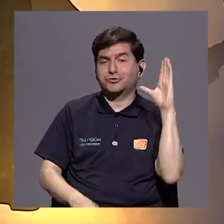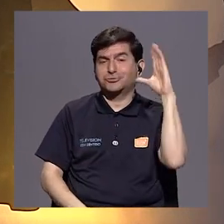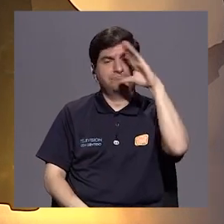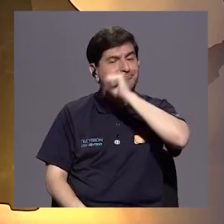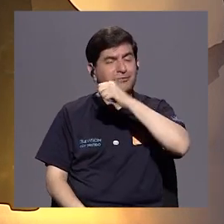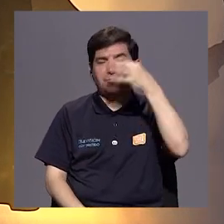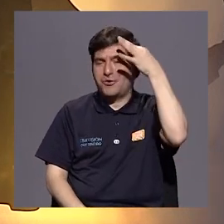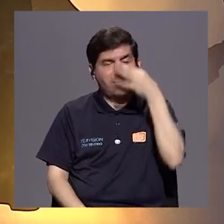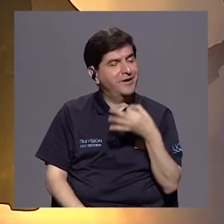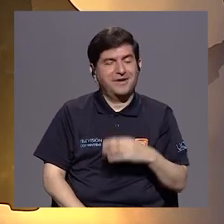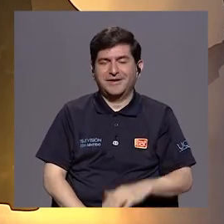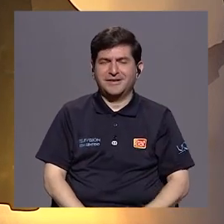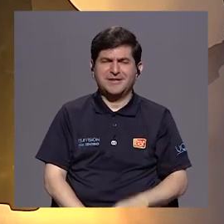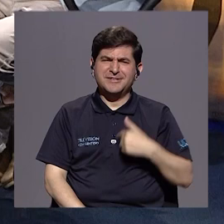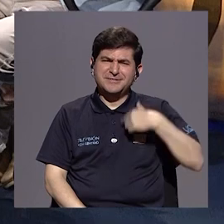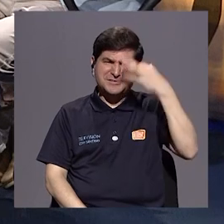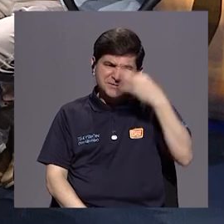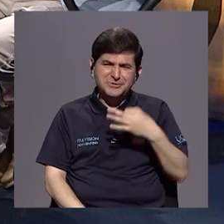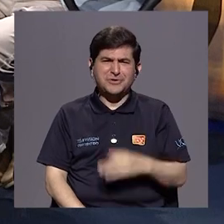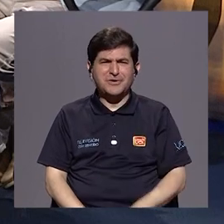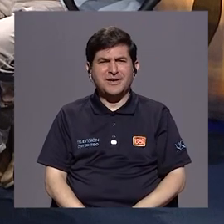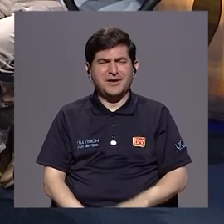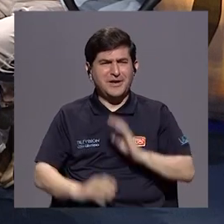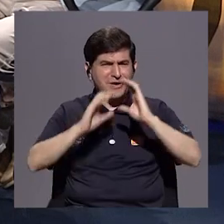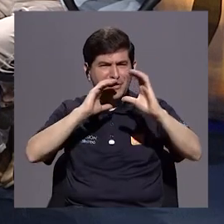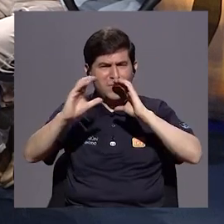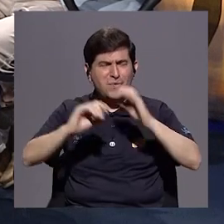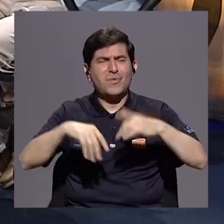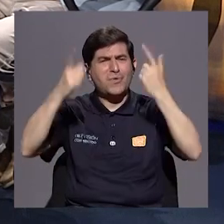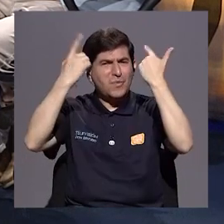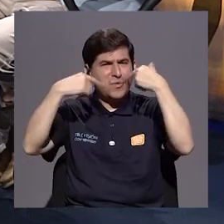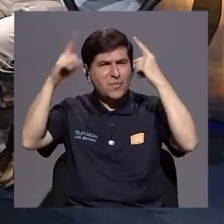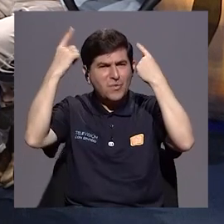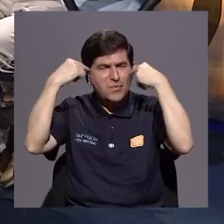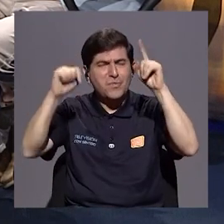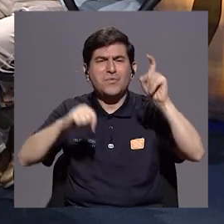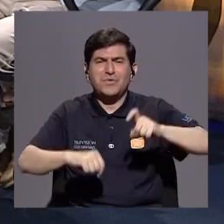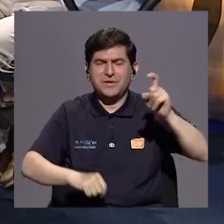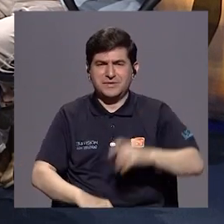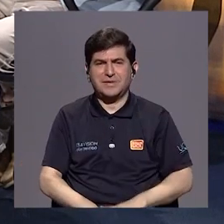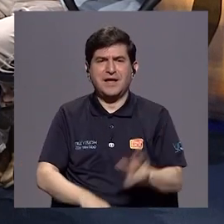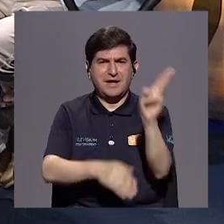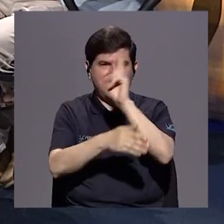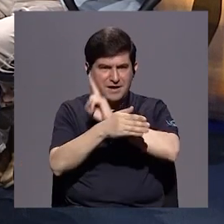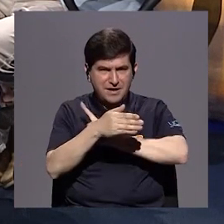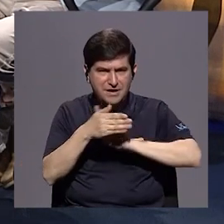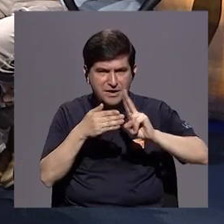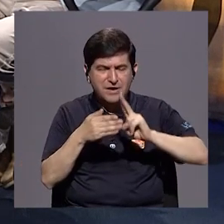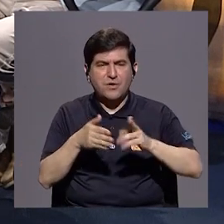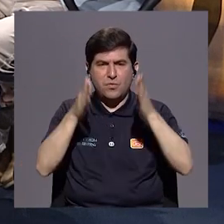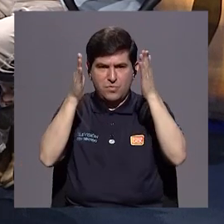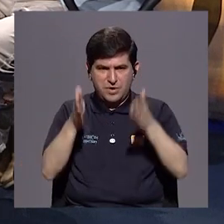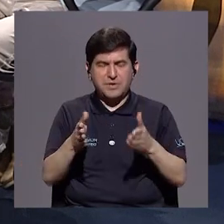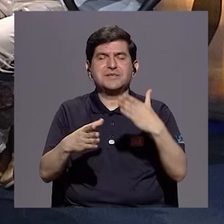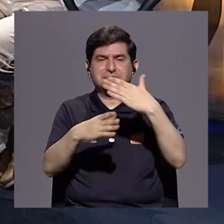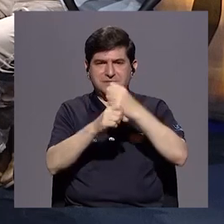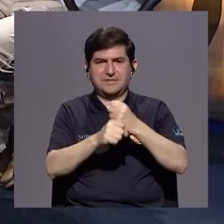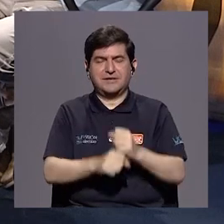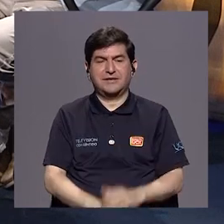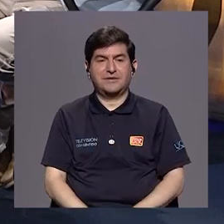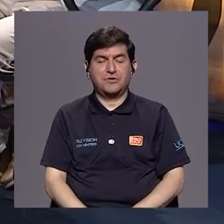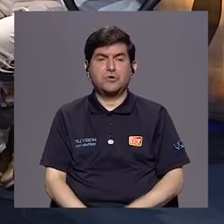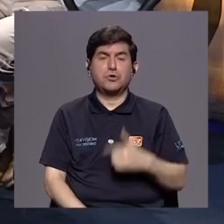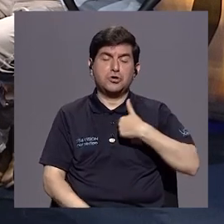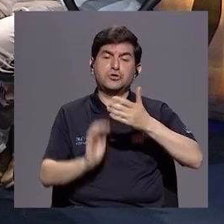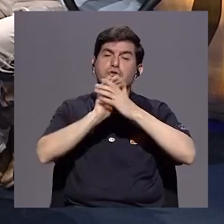que otros no creen domingo yo creo que hay que hacer una comunicación más efectiva de lo que como universitarios hacemos y bueno